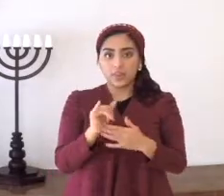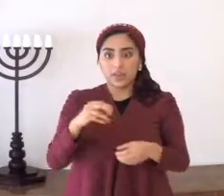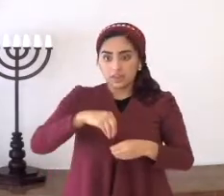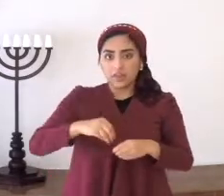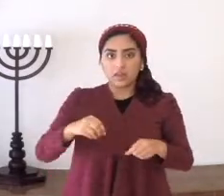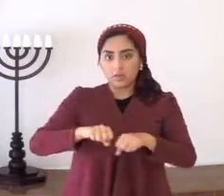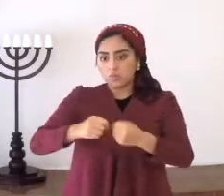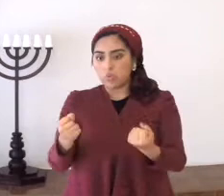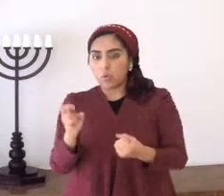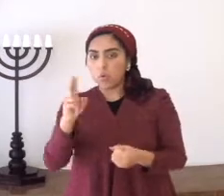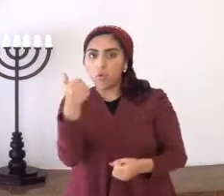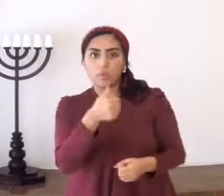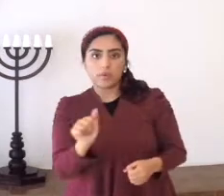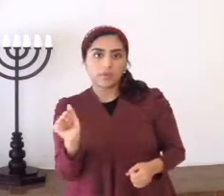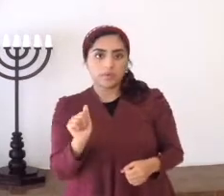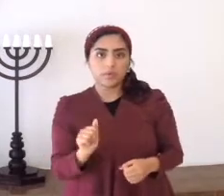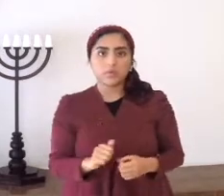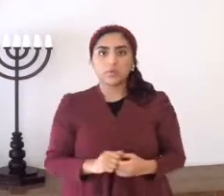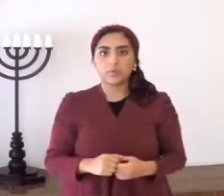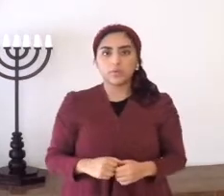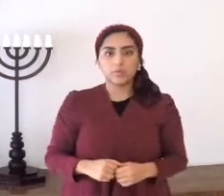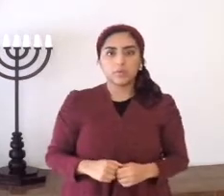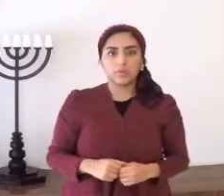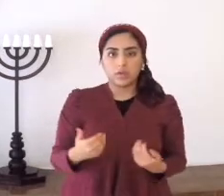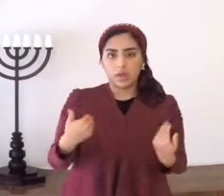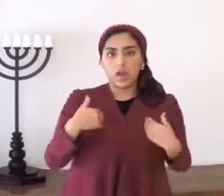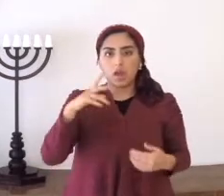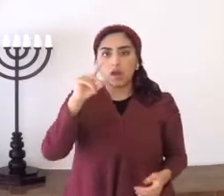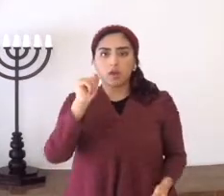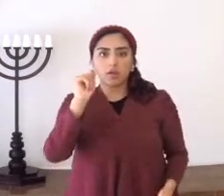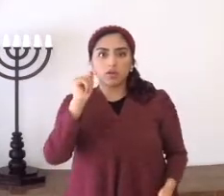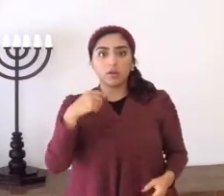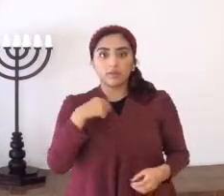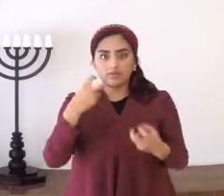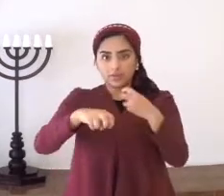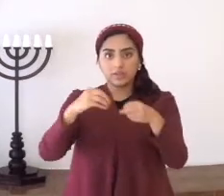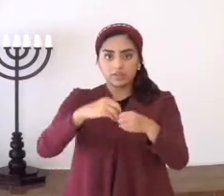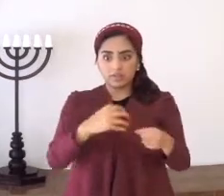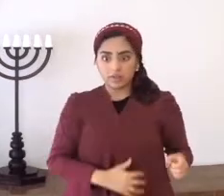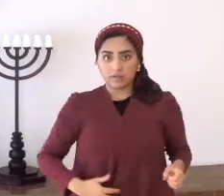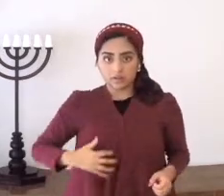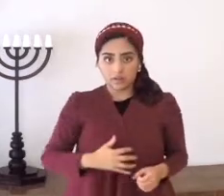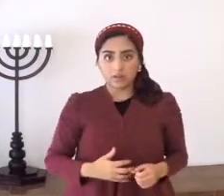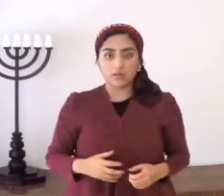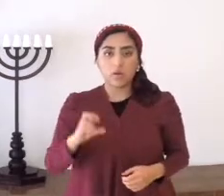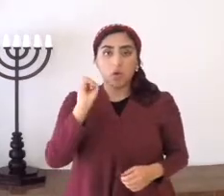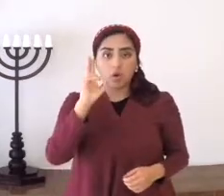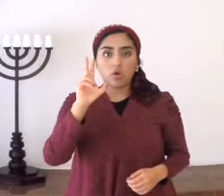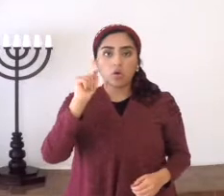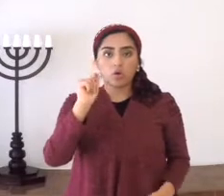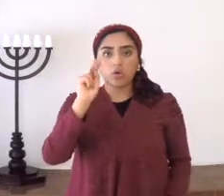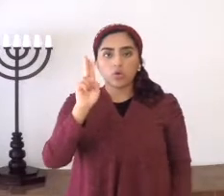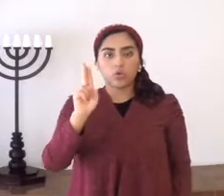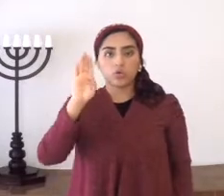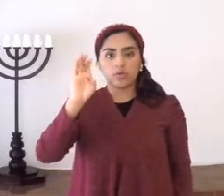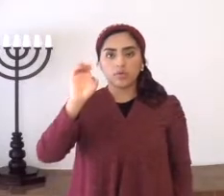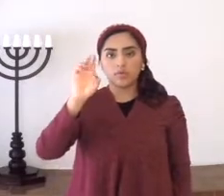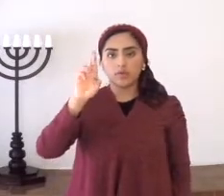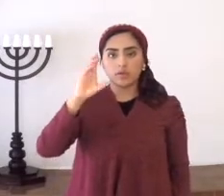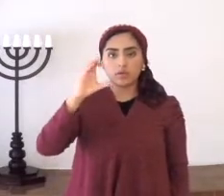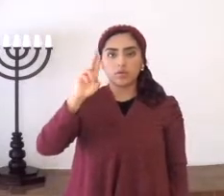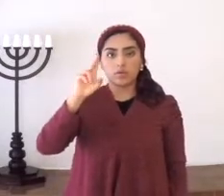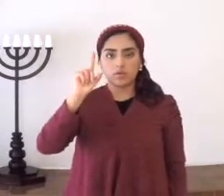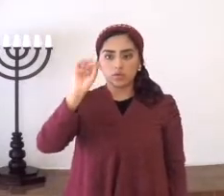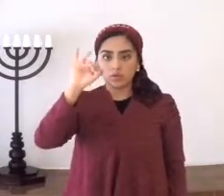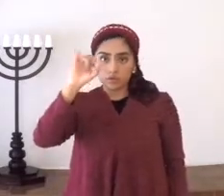úlcera péptica o una úlcera gástrica que se perforó? ¿Tuvo tuberculosis en el estómago? ¿O